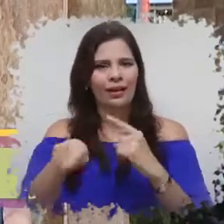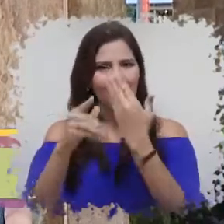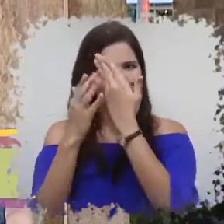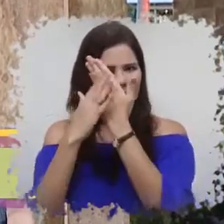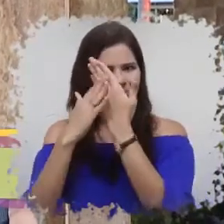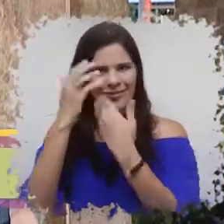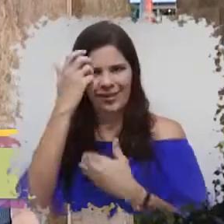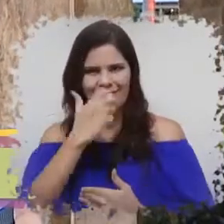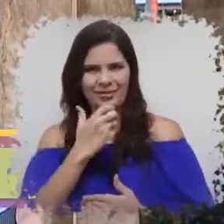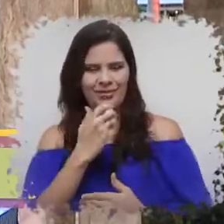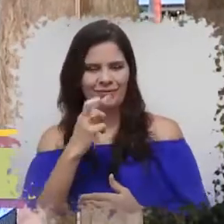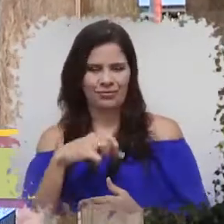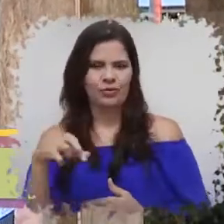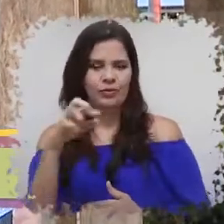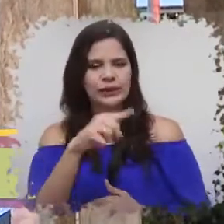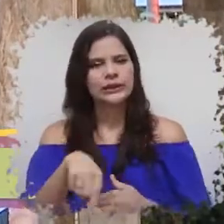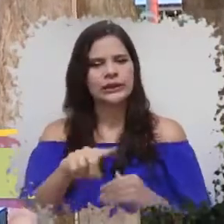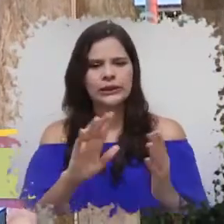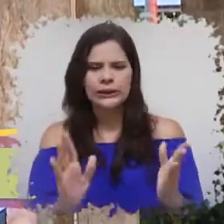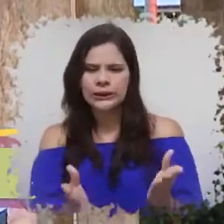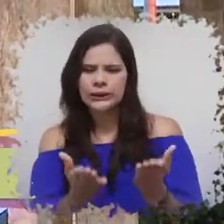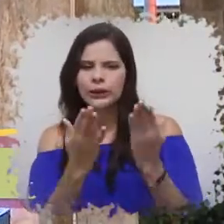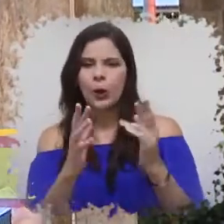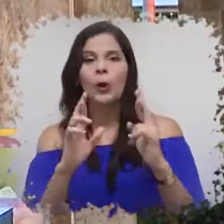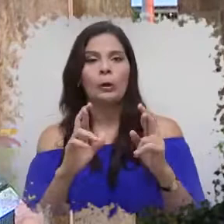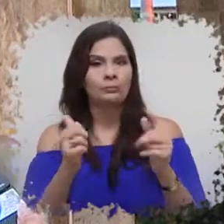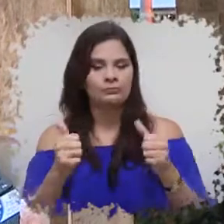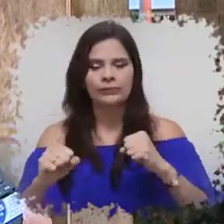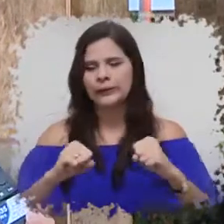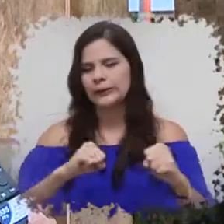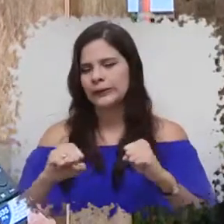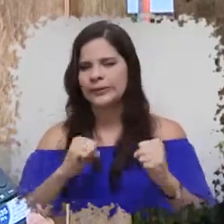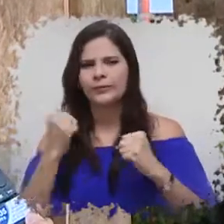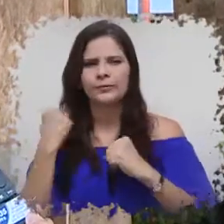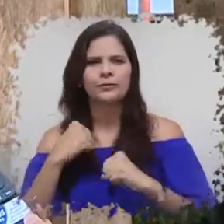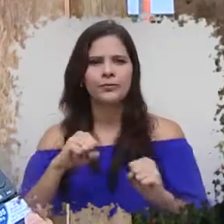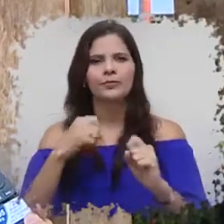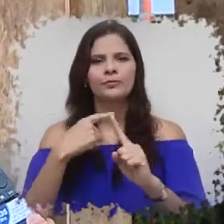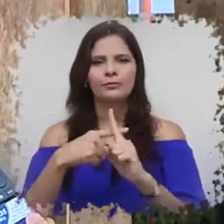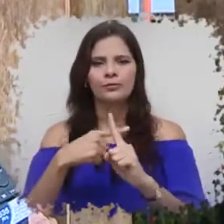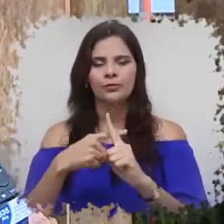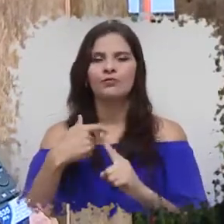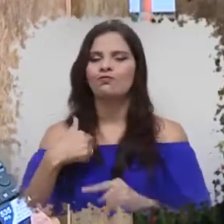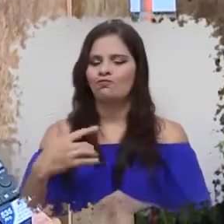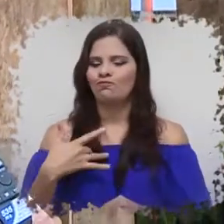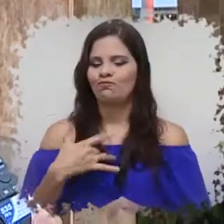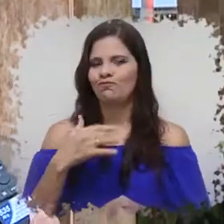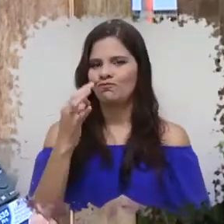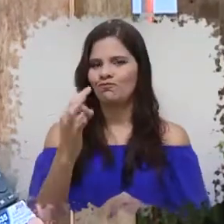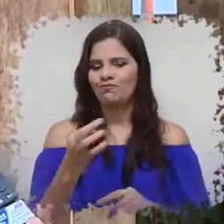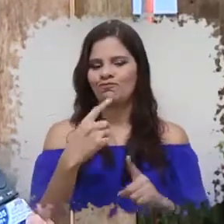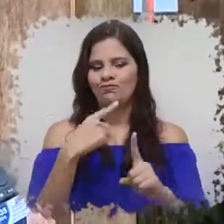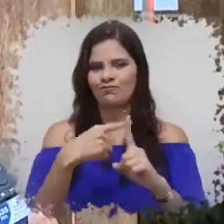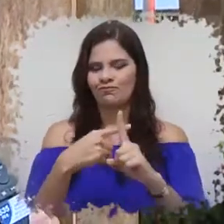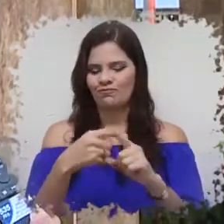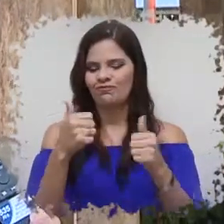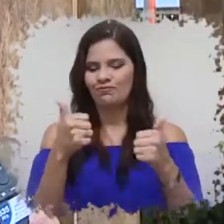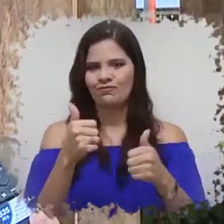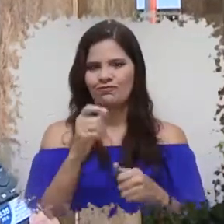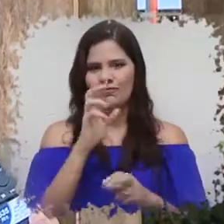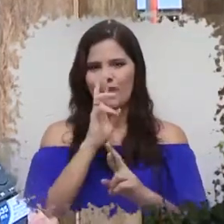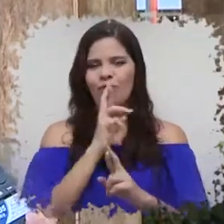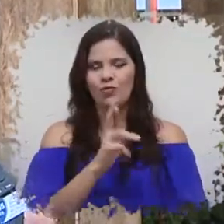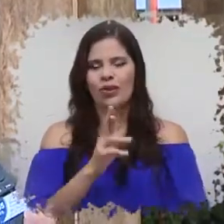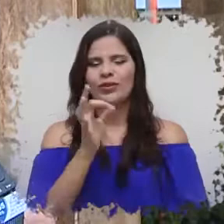en las pruebas Saber Pro, y seguramente que ese esfuerzo, estoy seguro que se va a ver reflejado en los excelentes